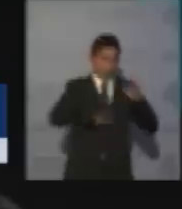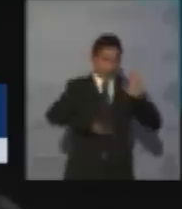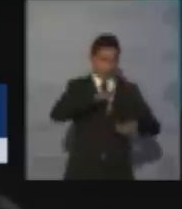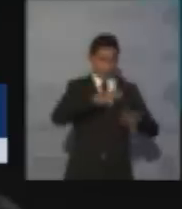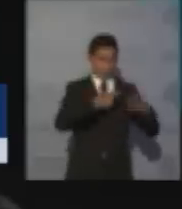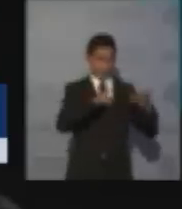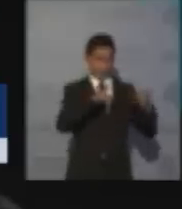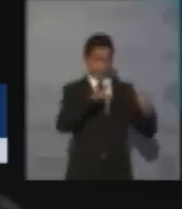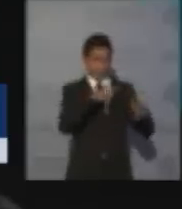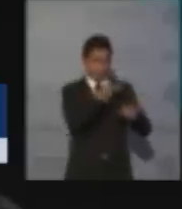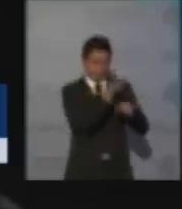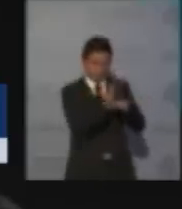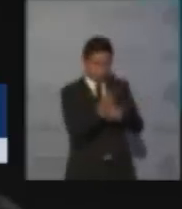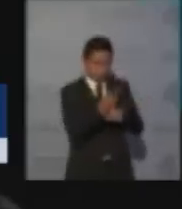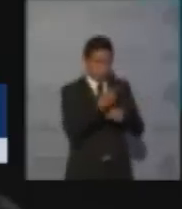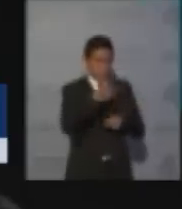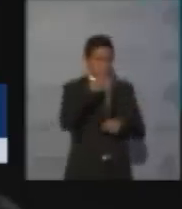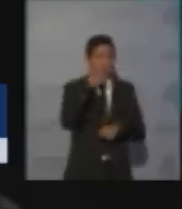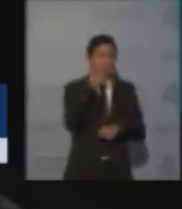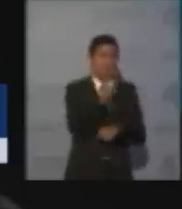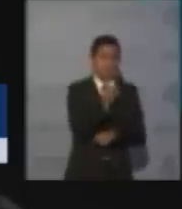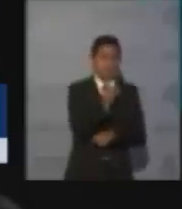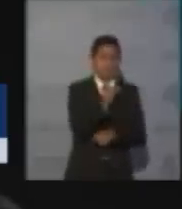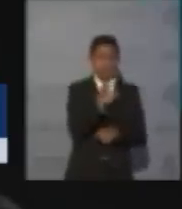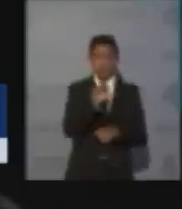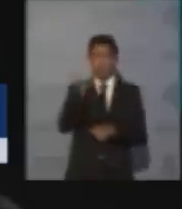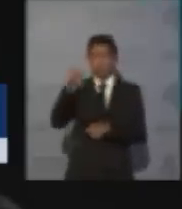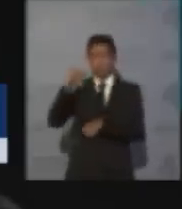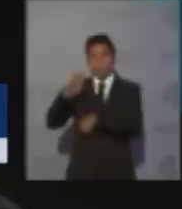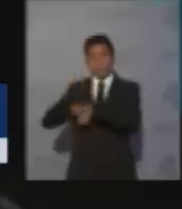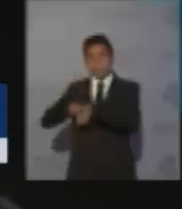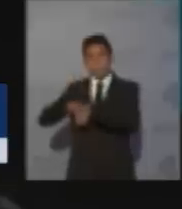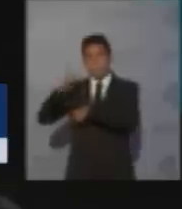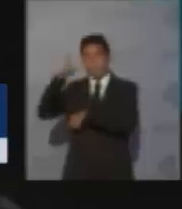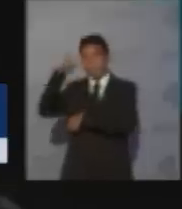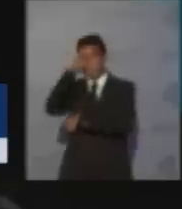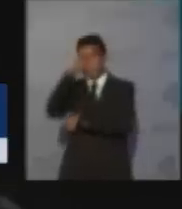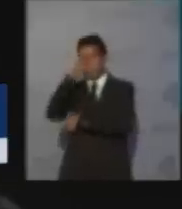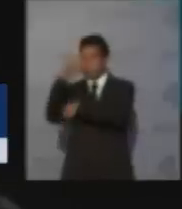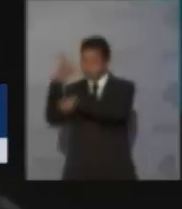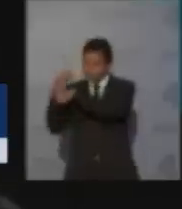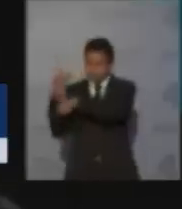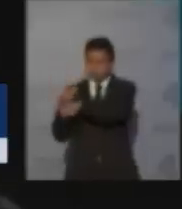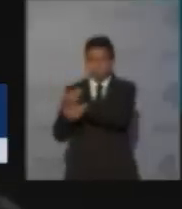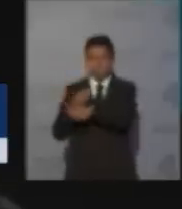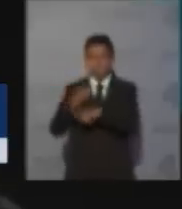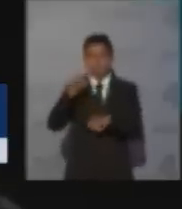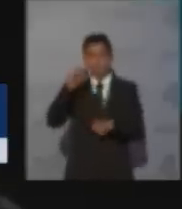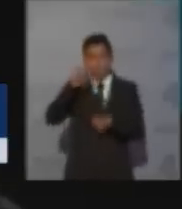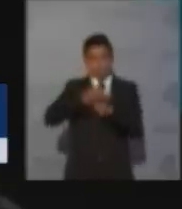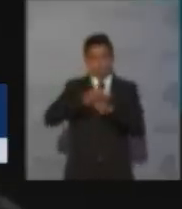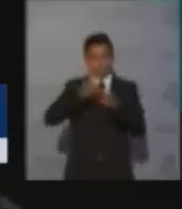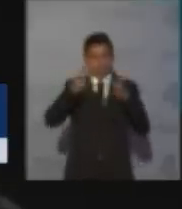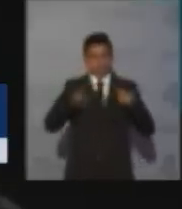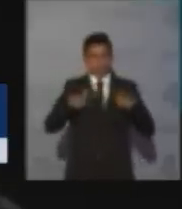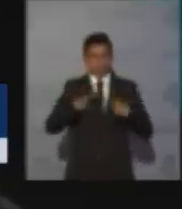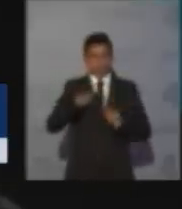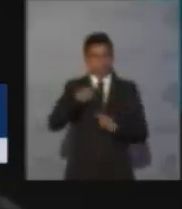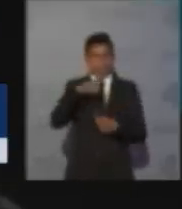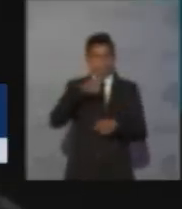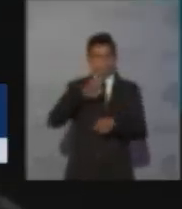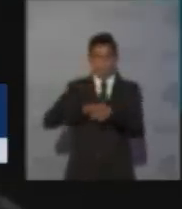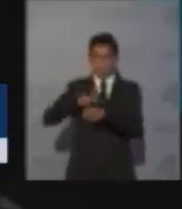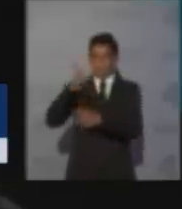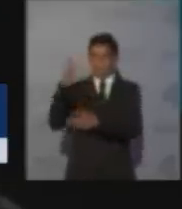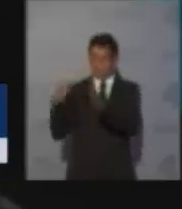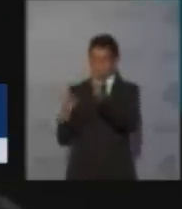a solicitar los servicios médicos, pues no iban contra el doctor en sí, sino que más bien fue producto del